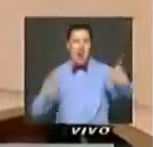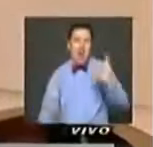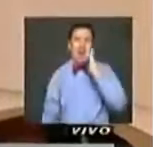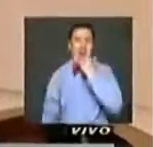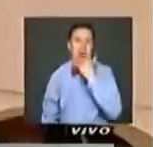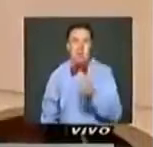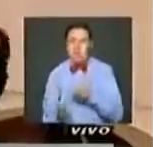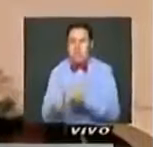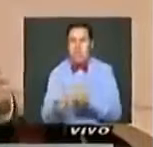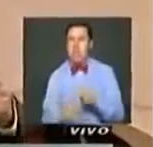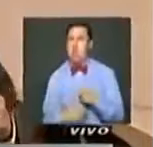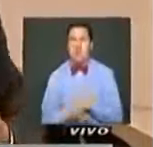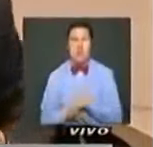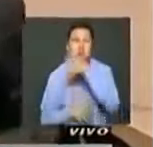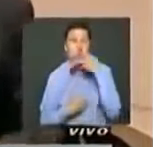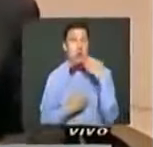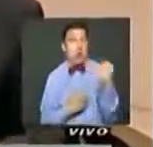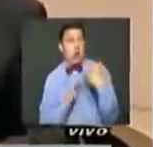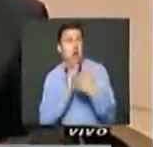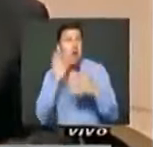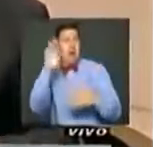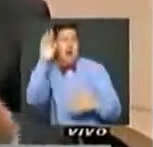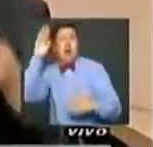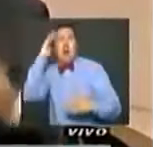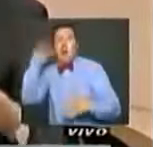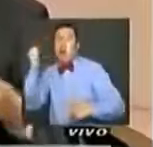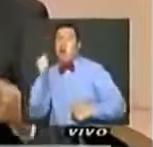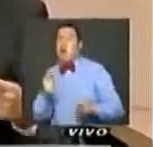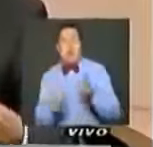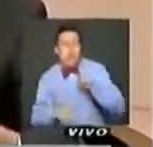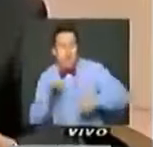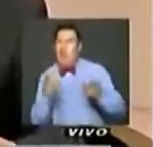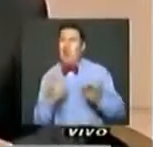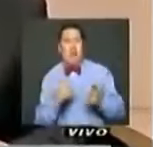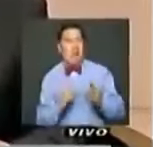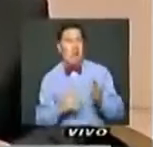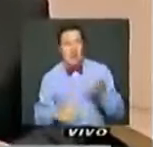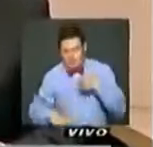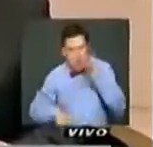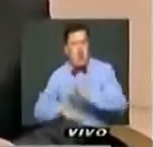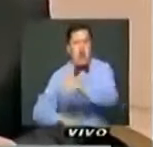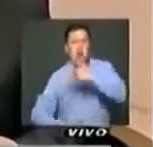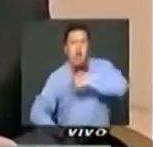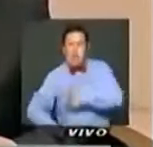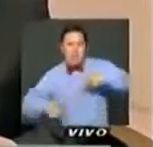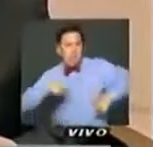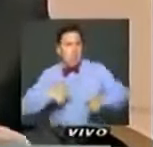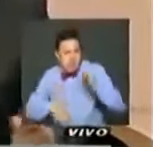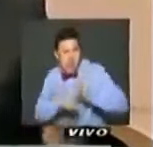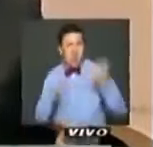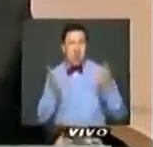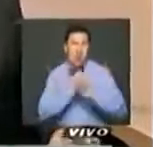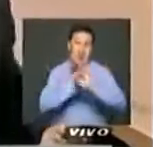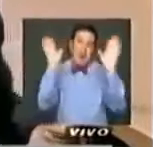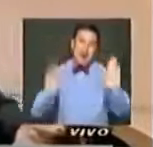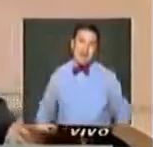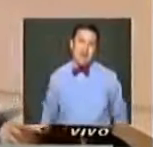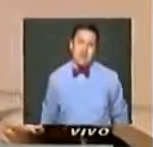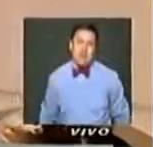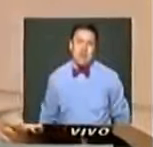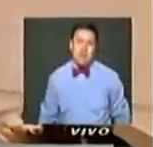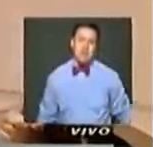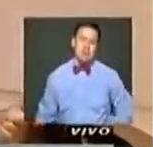cometía crímenes. Claro que el comportamiento de la guerrilla también lo rechazamos nosotros. Pero es claro